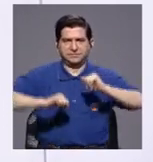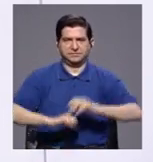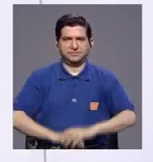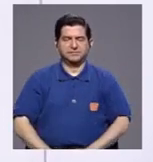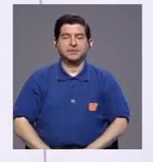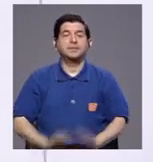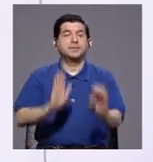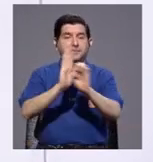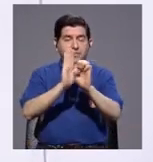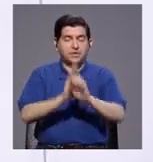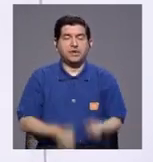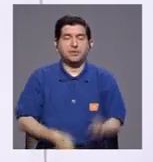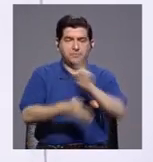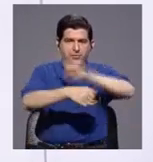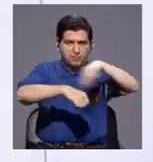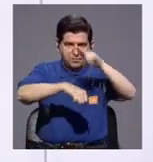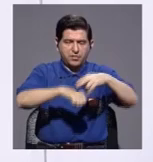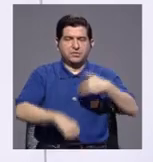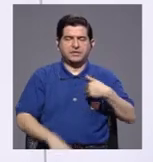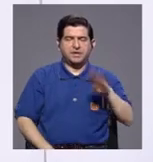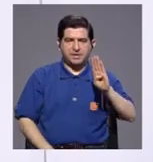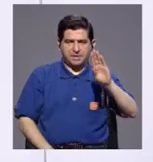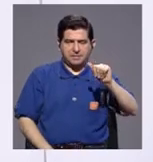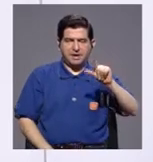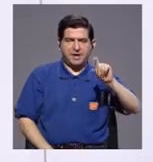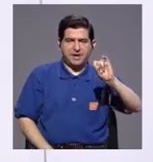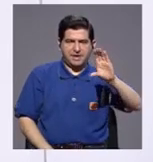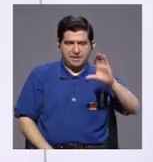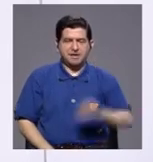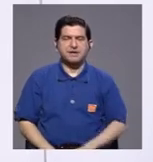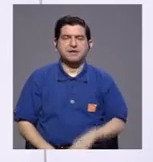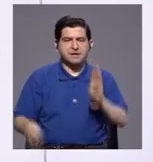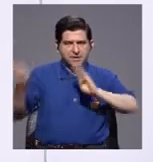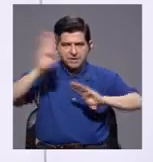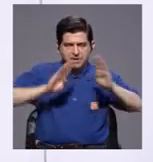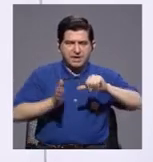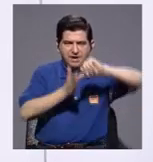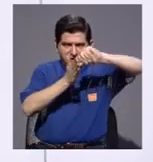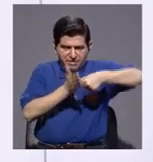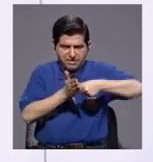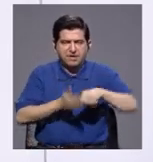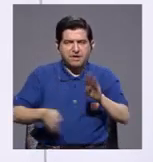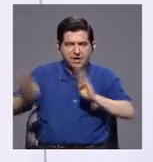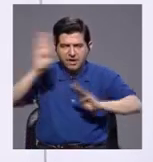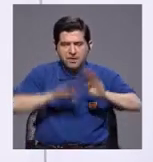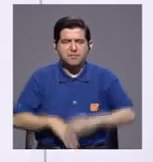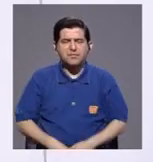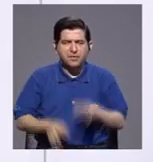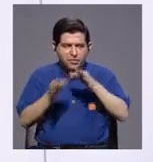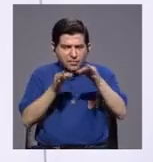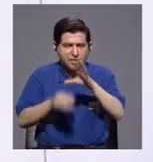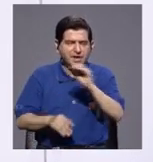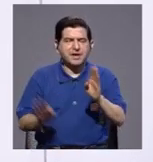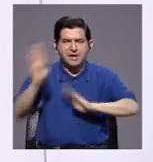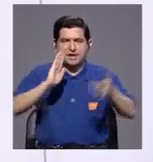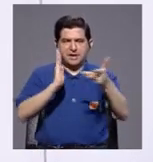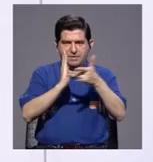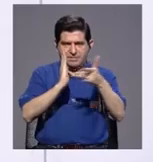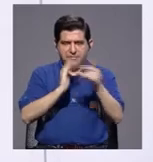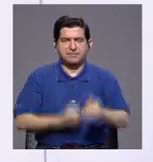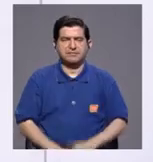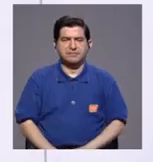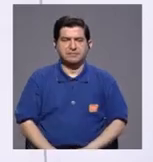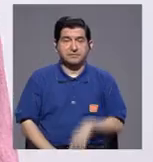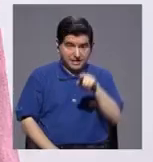por ejemplo la universidad nacional tienen bachillerato y licenciatura en biología con énfasis en biología molecular y biotecnología en el